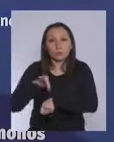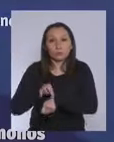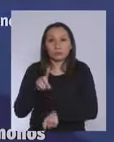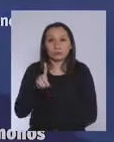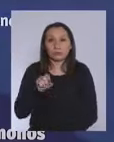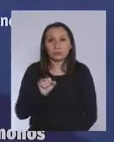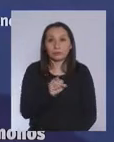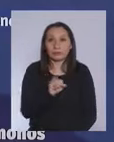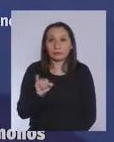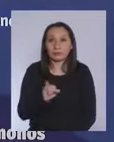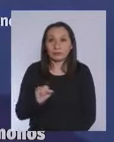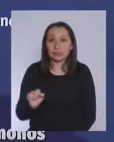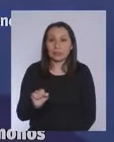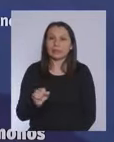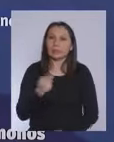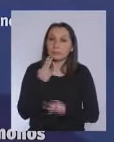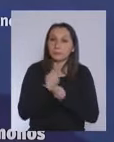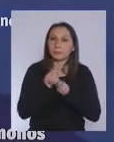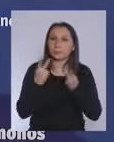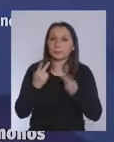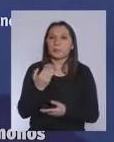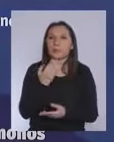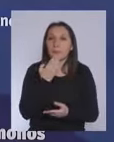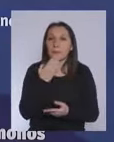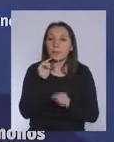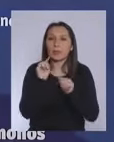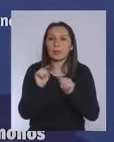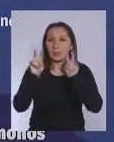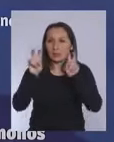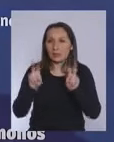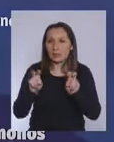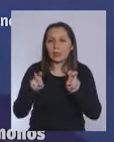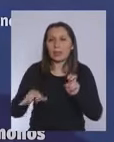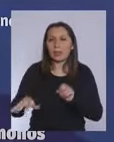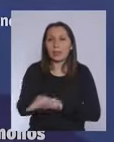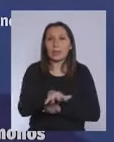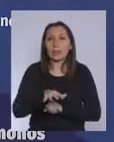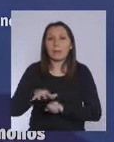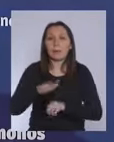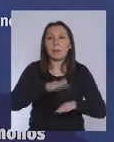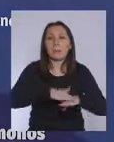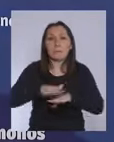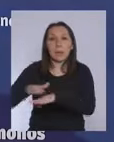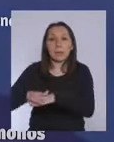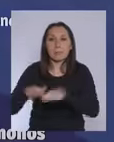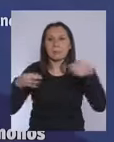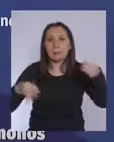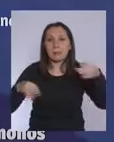daza dará a conocer también el anuncio relacionado con los permisos